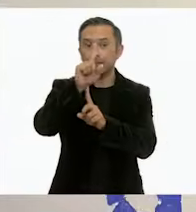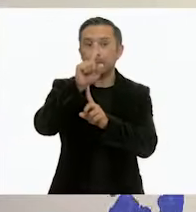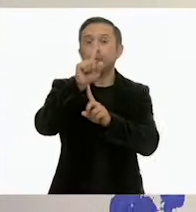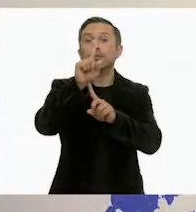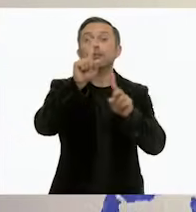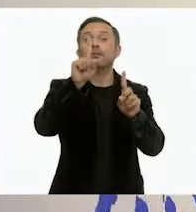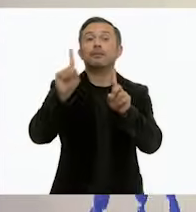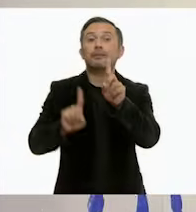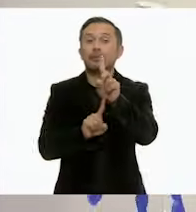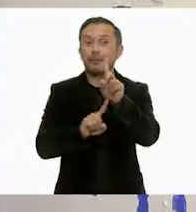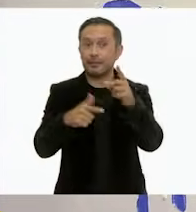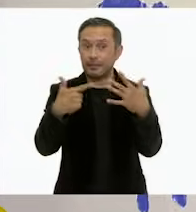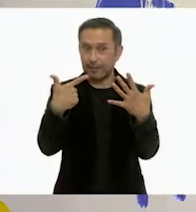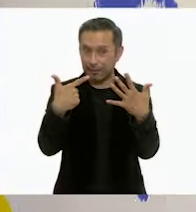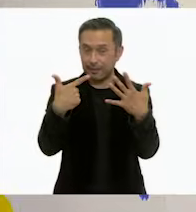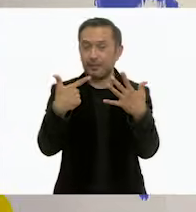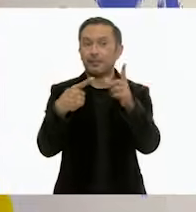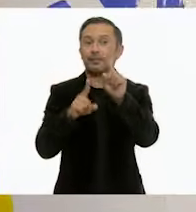7 cucharas,